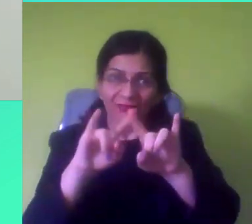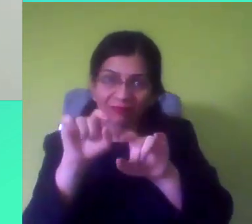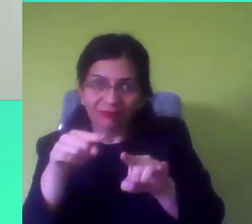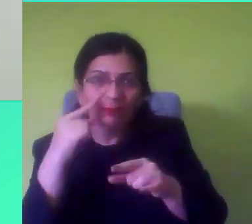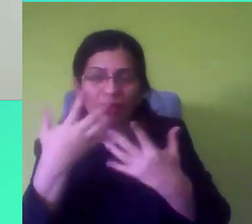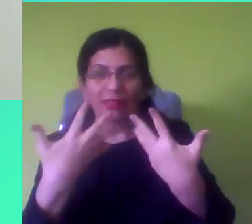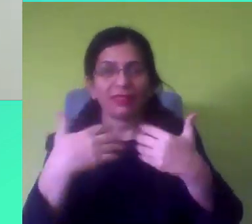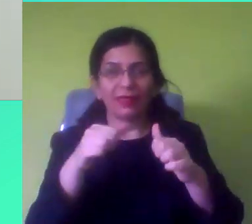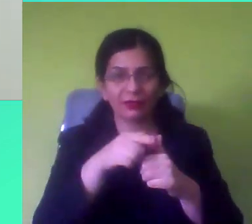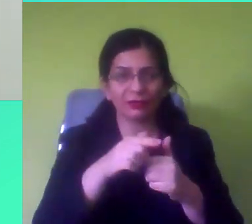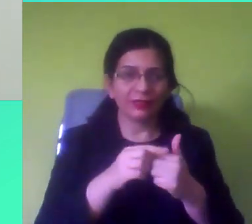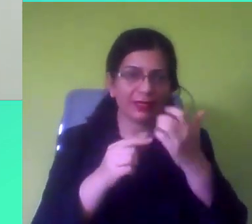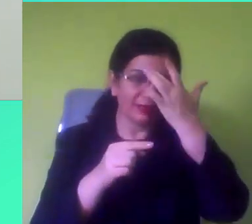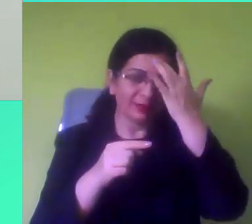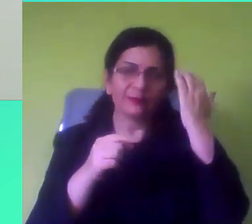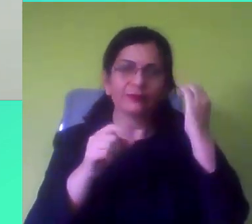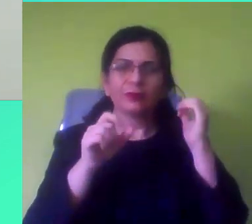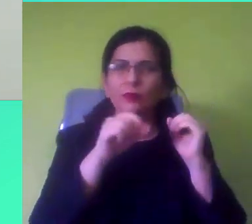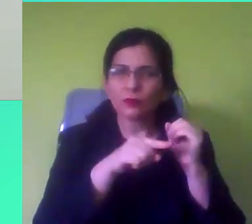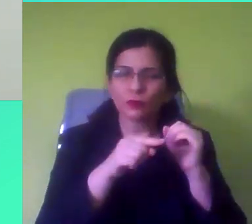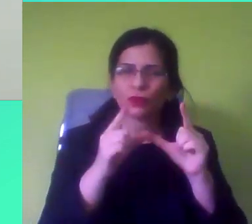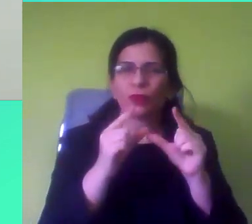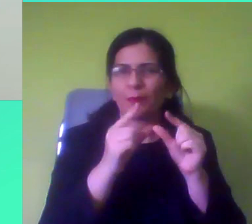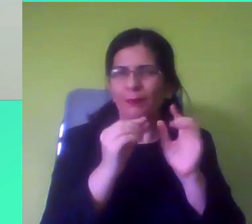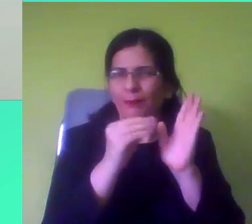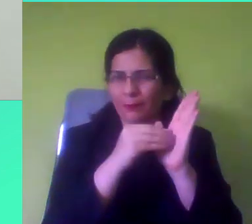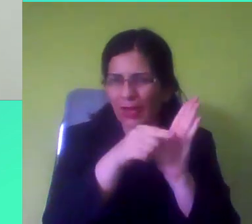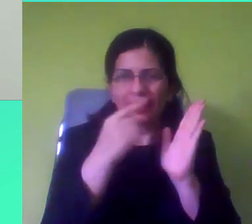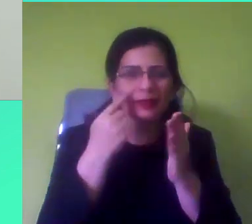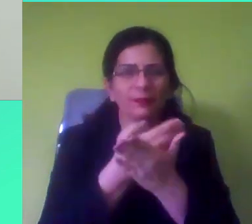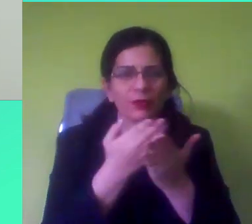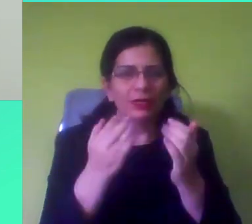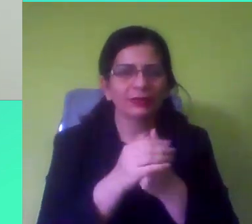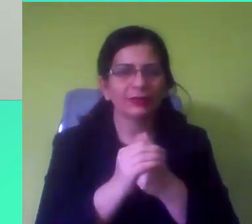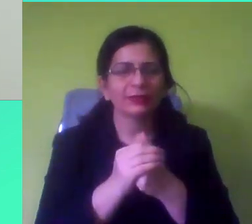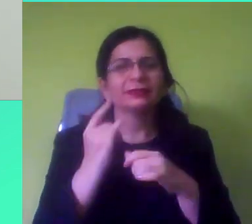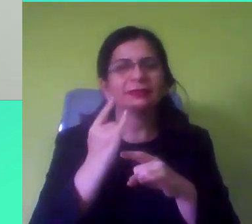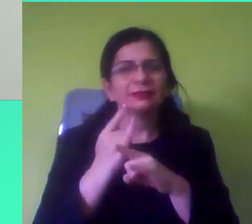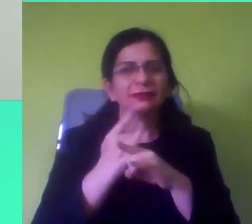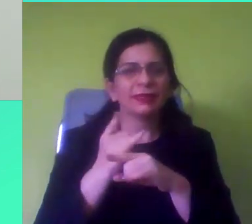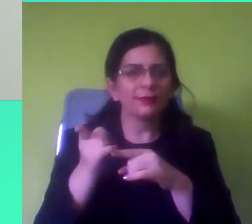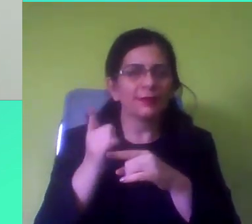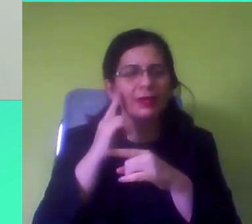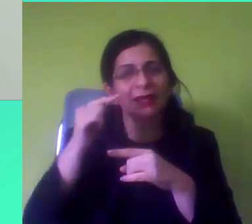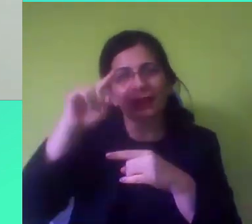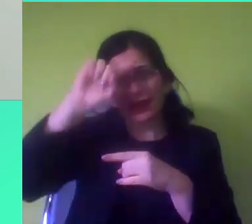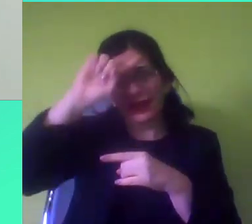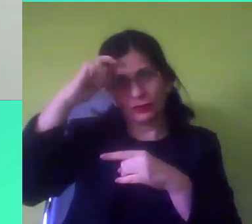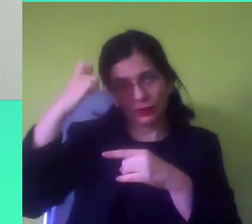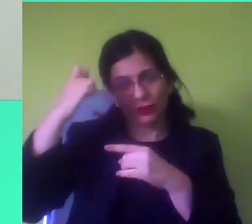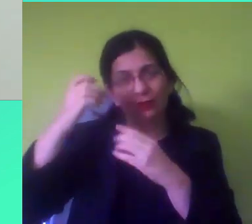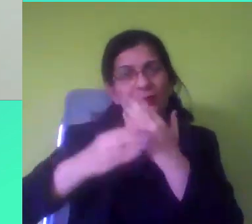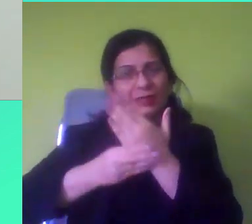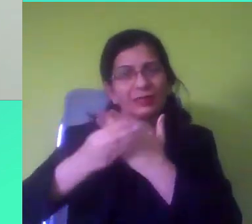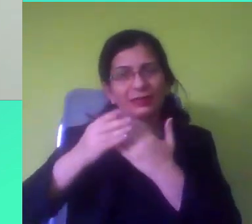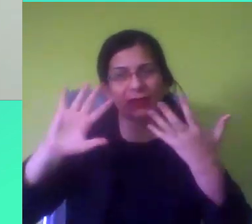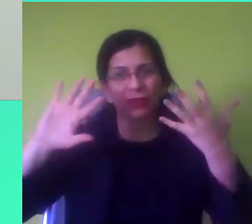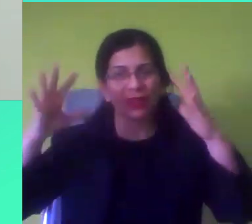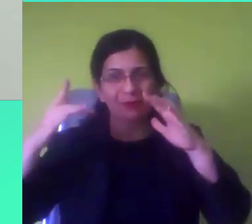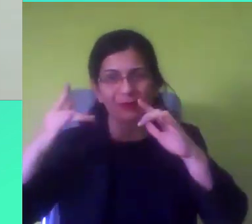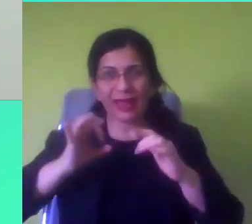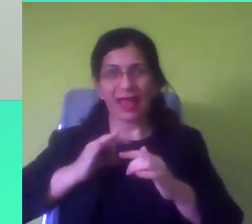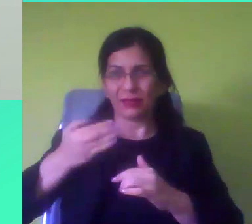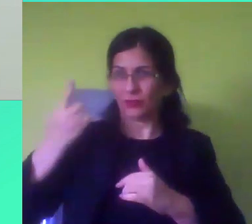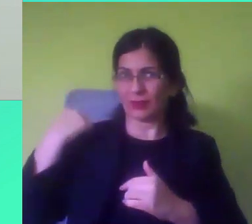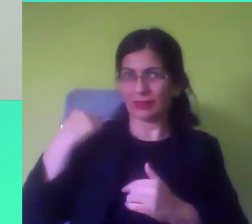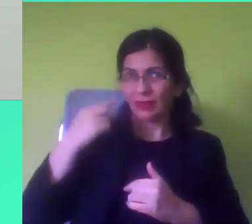el Atlas de glaciares argentinos, que junto con la colaboración con el Ministerio de Ambiente de Nación se fue publicado el